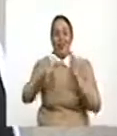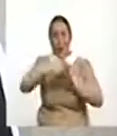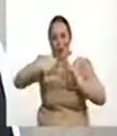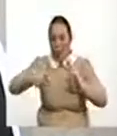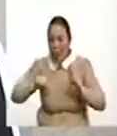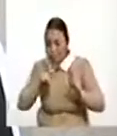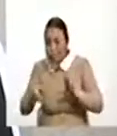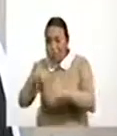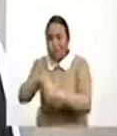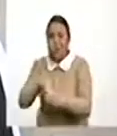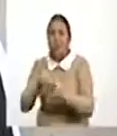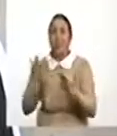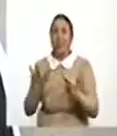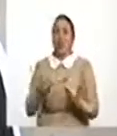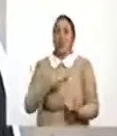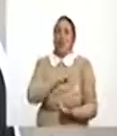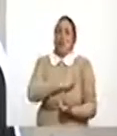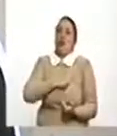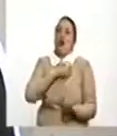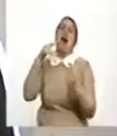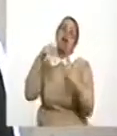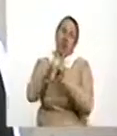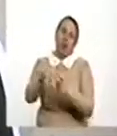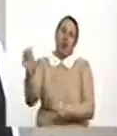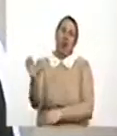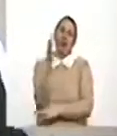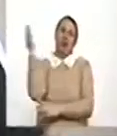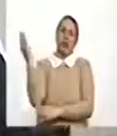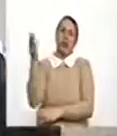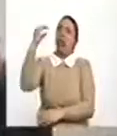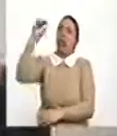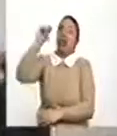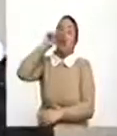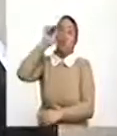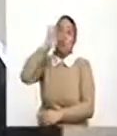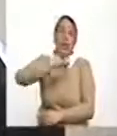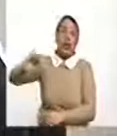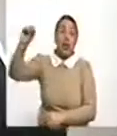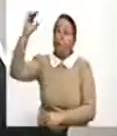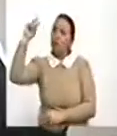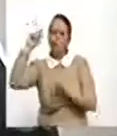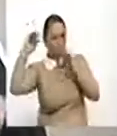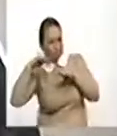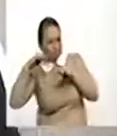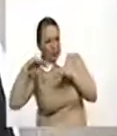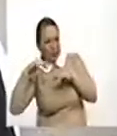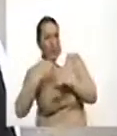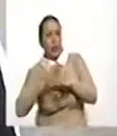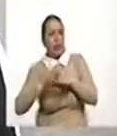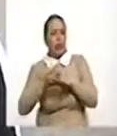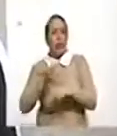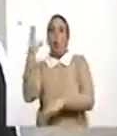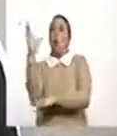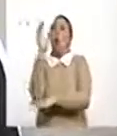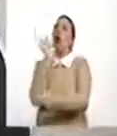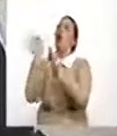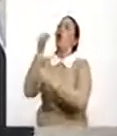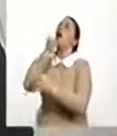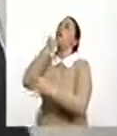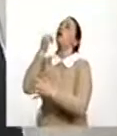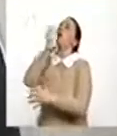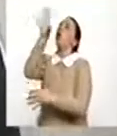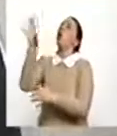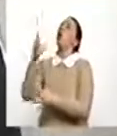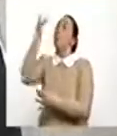Constitución, porque no solamente le hace daño ante las Cortes Internacionales, donde después vamos a tener que explicar por qué este Congreso dijo que el